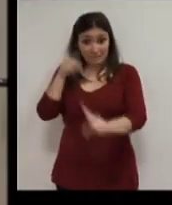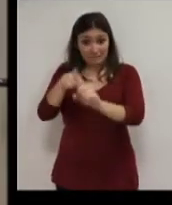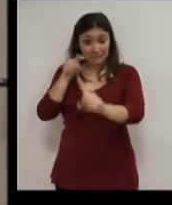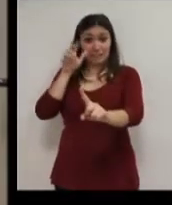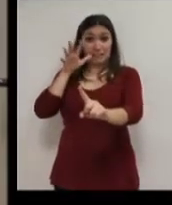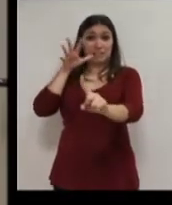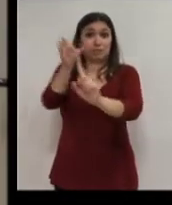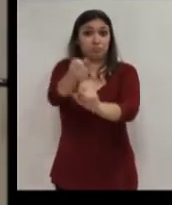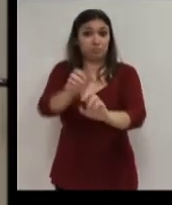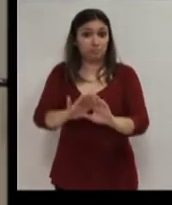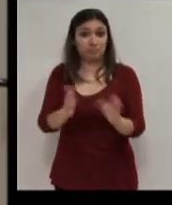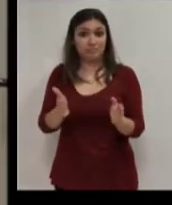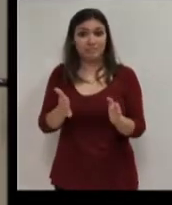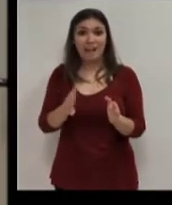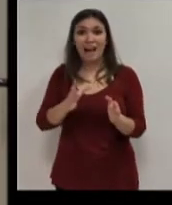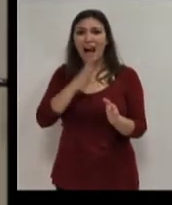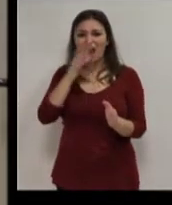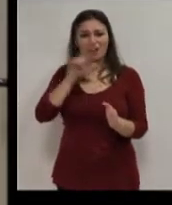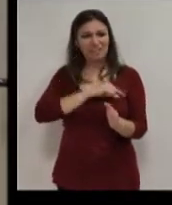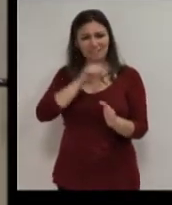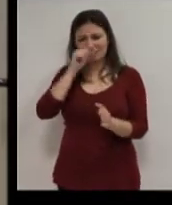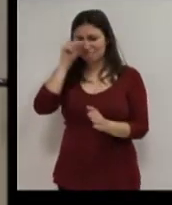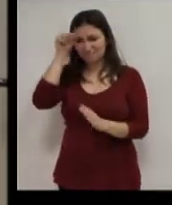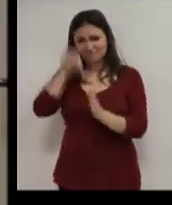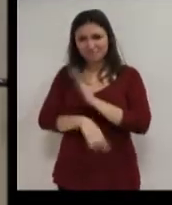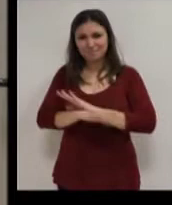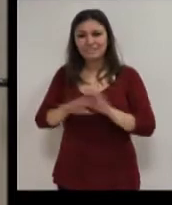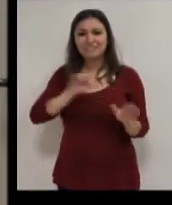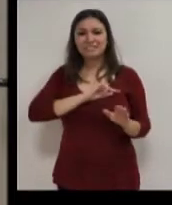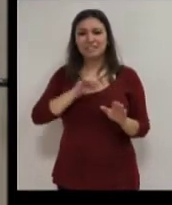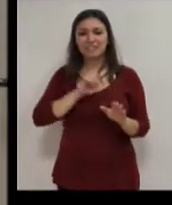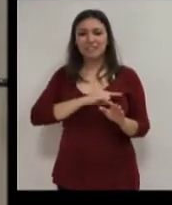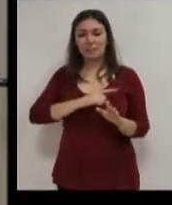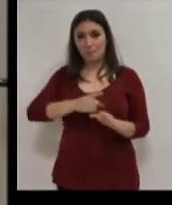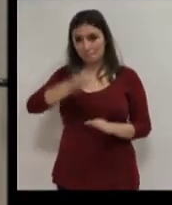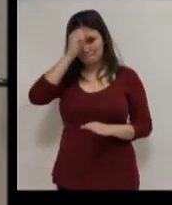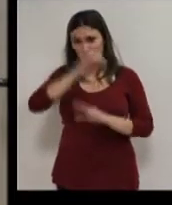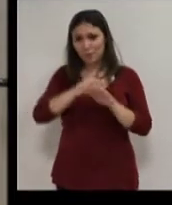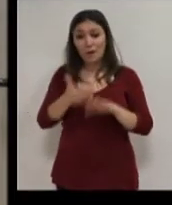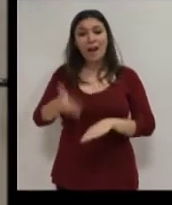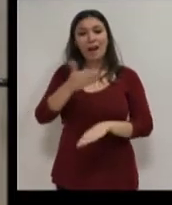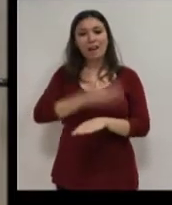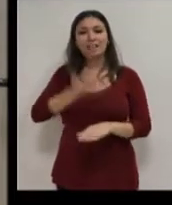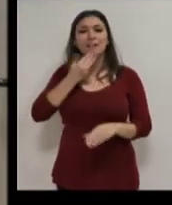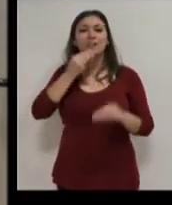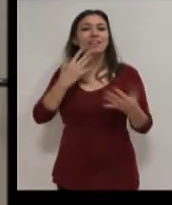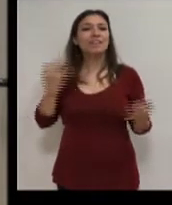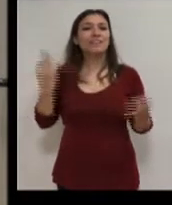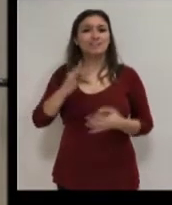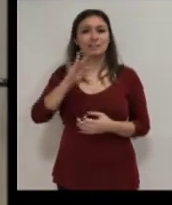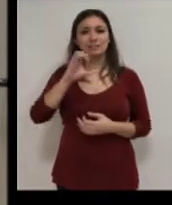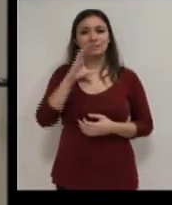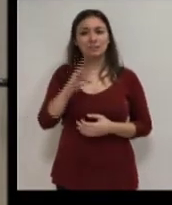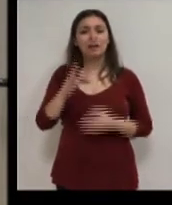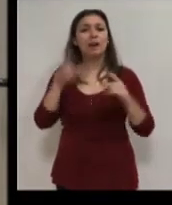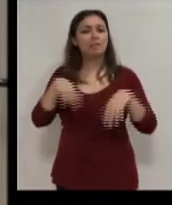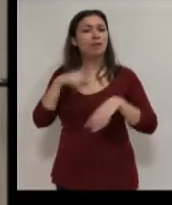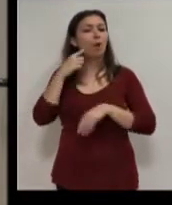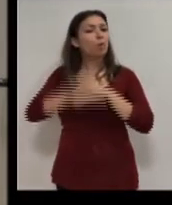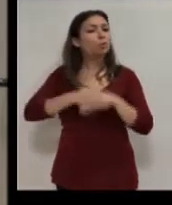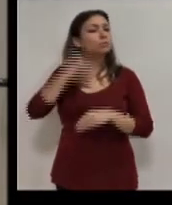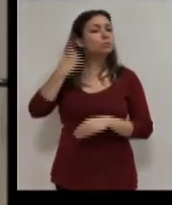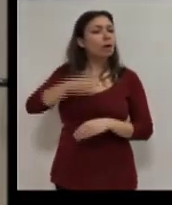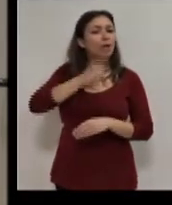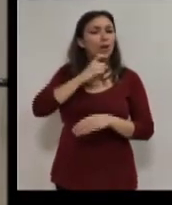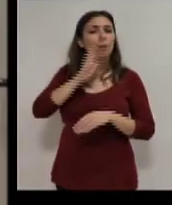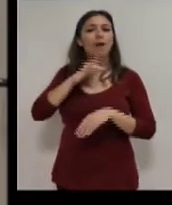todo coadyuva a ello. Estamos, yo creo, en el momento de tirarnos a fondo, no a ninguna piscina vacía, sino una llena de agua, que es la que tiene que ver